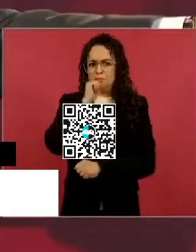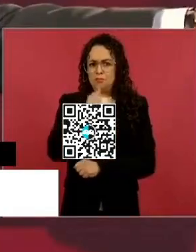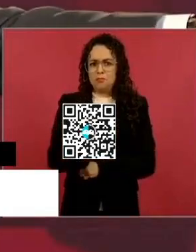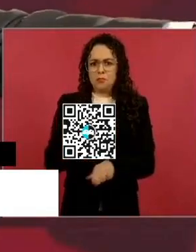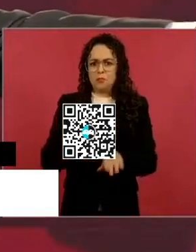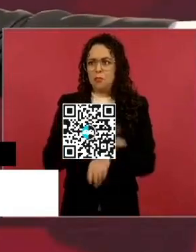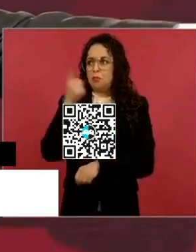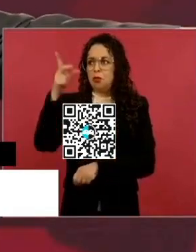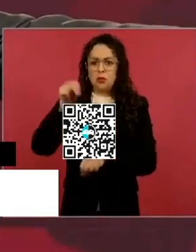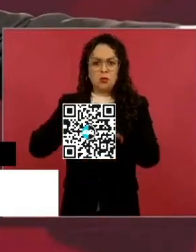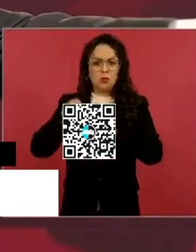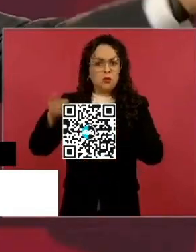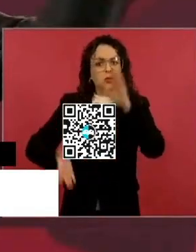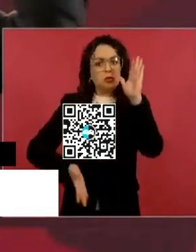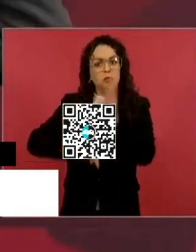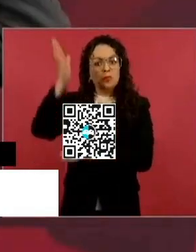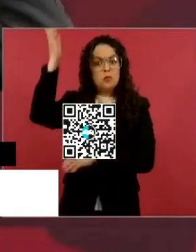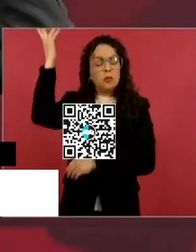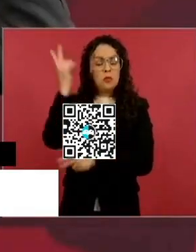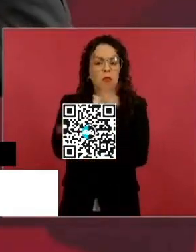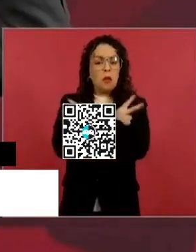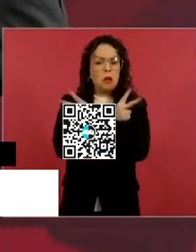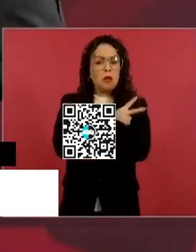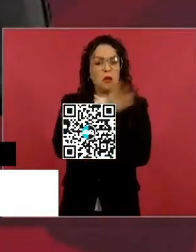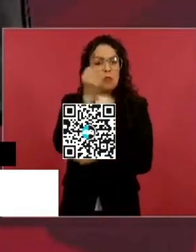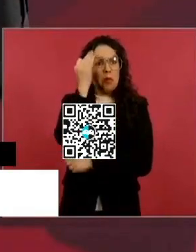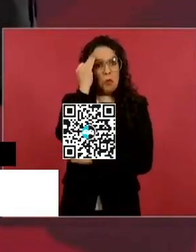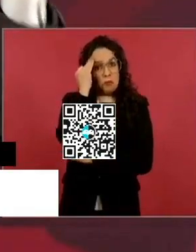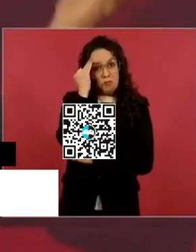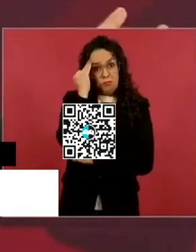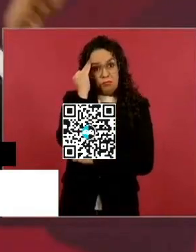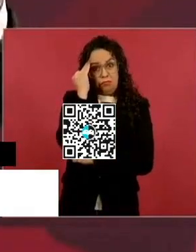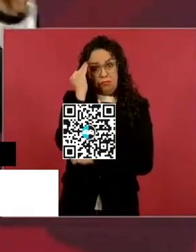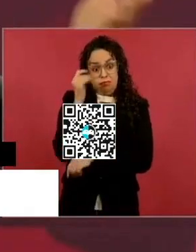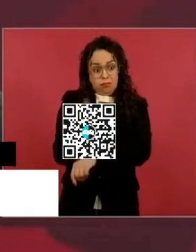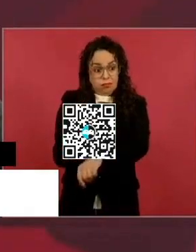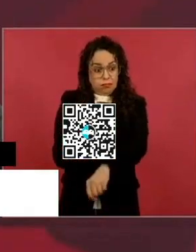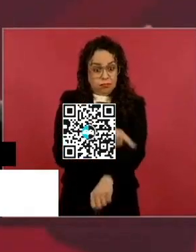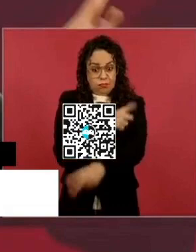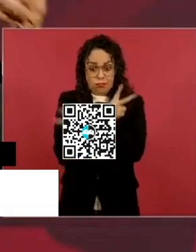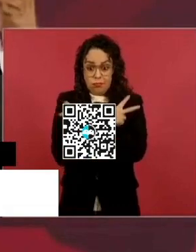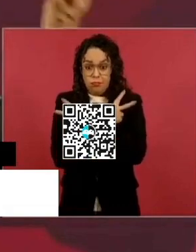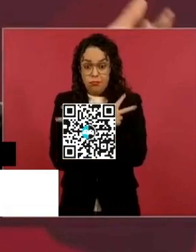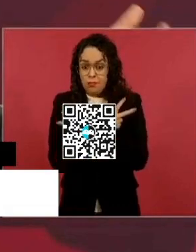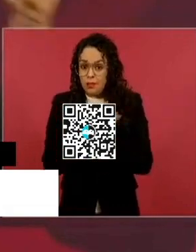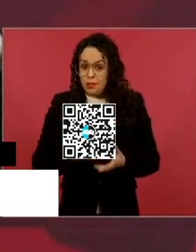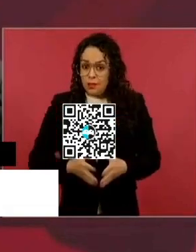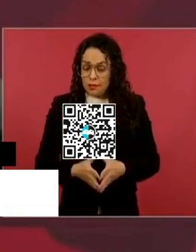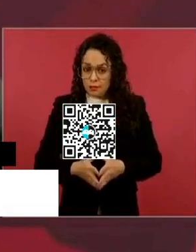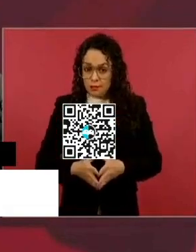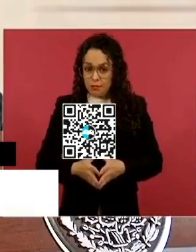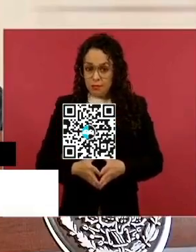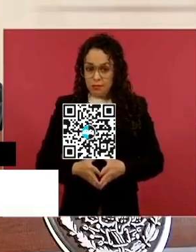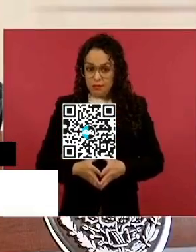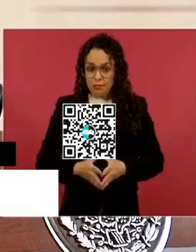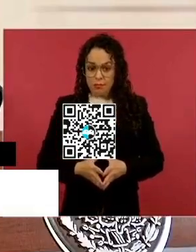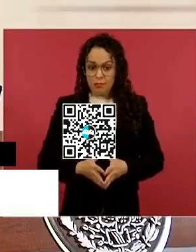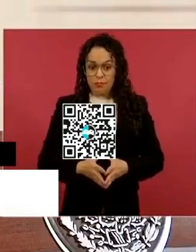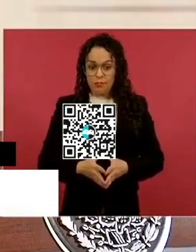no trabajan, o sea, se tardan. Bueno, hay